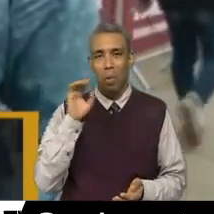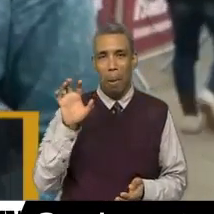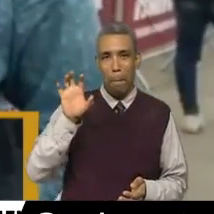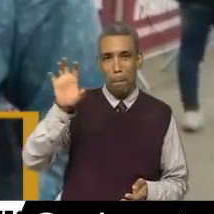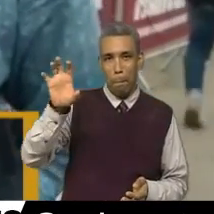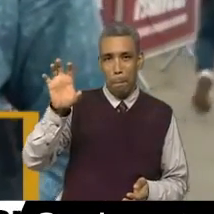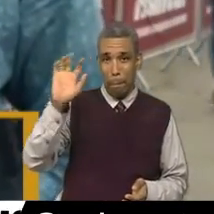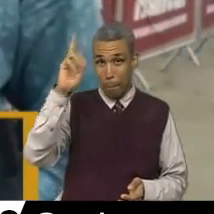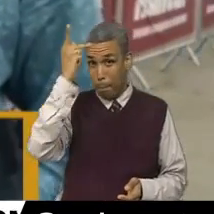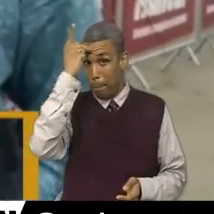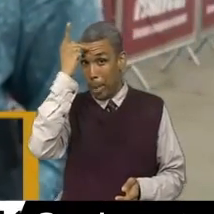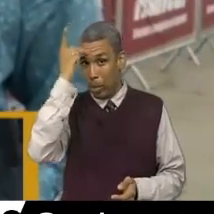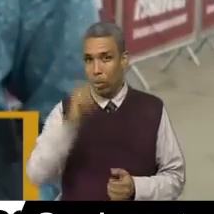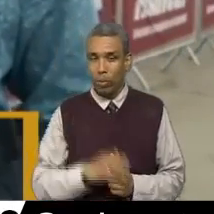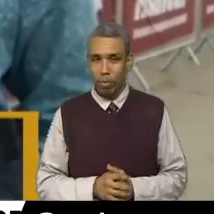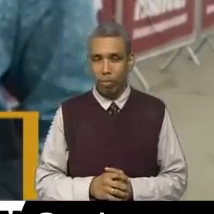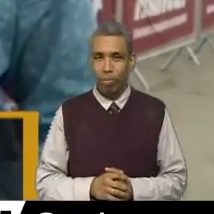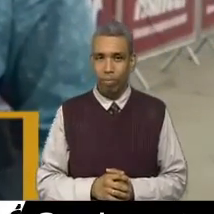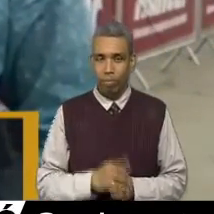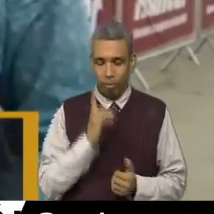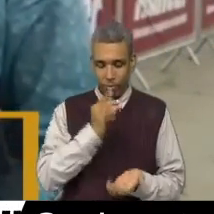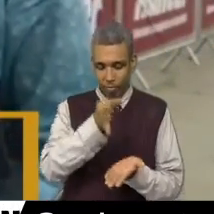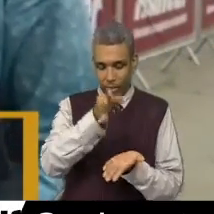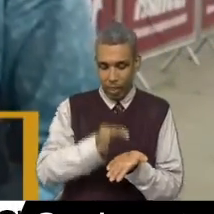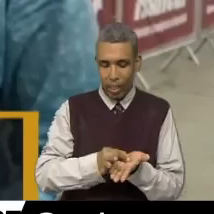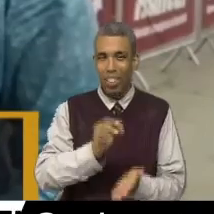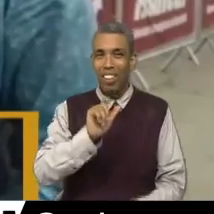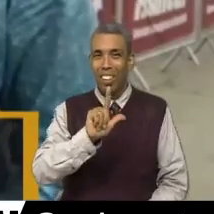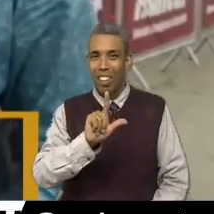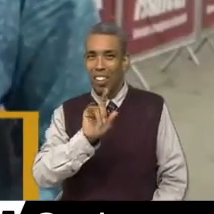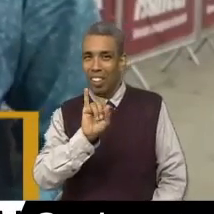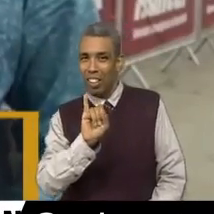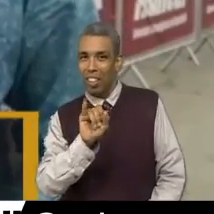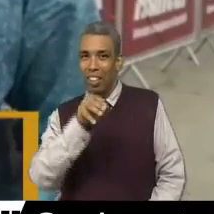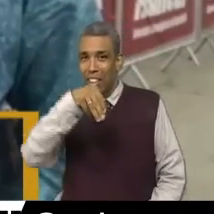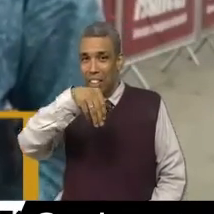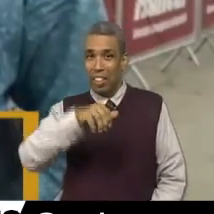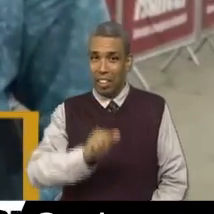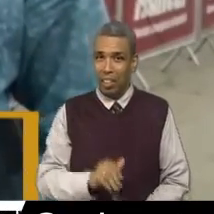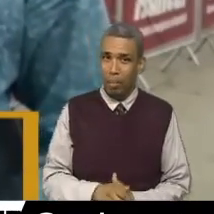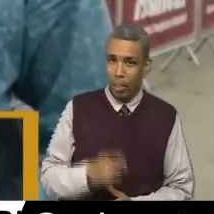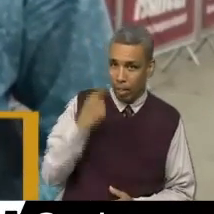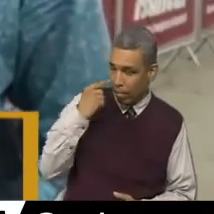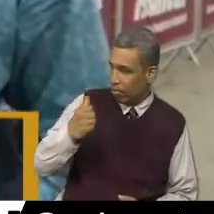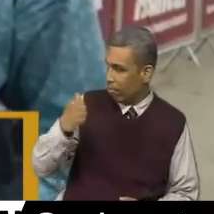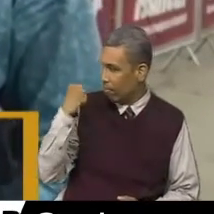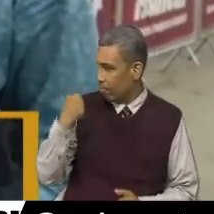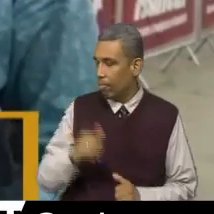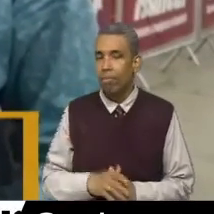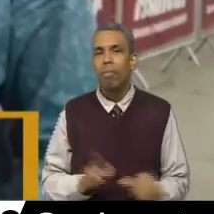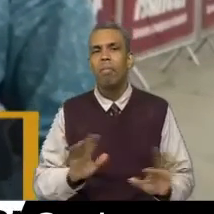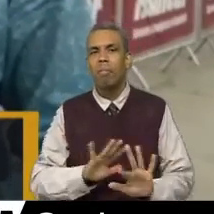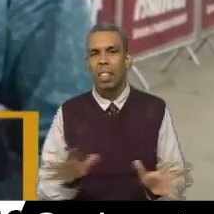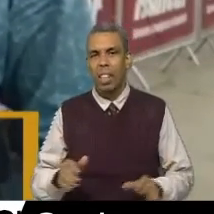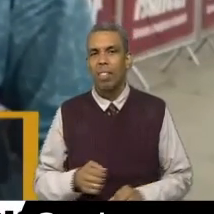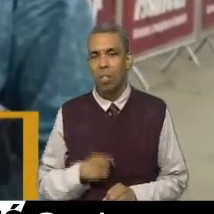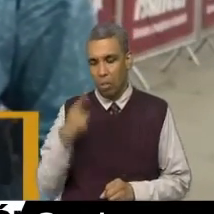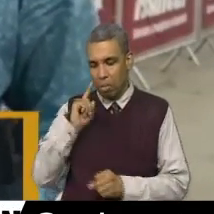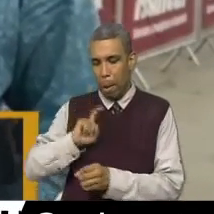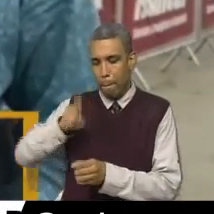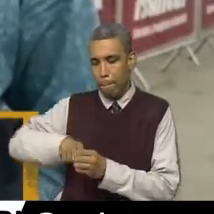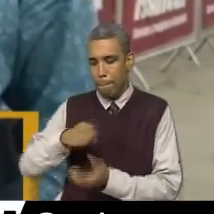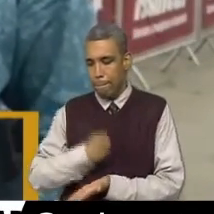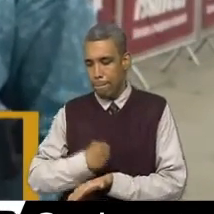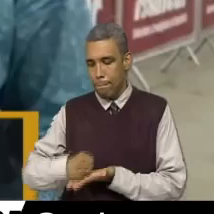sede de la Federación Peruana de Fútbol. Ya estamos acreditados para el compromiso de este martes, donde Colombia buscará el paso a la